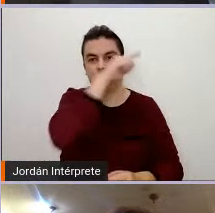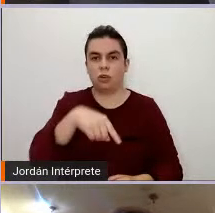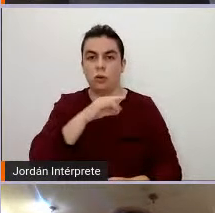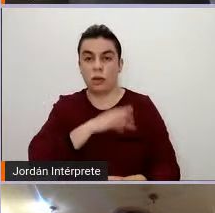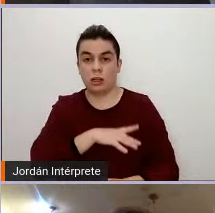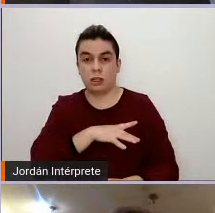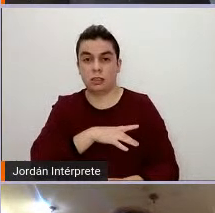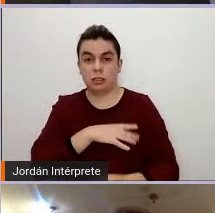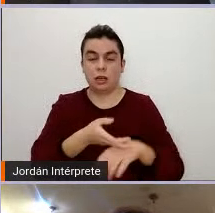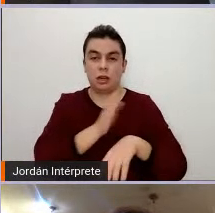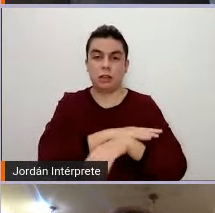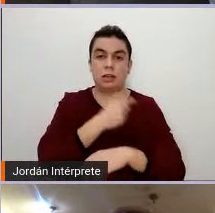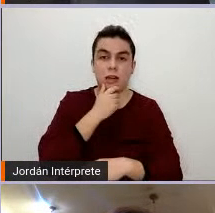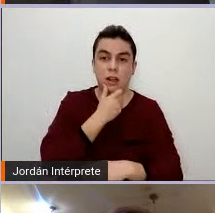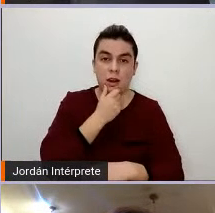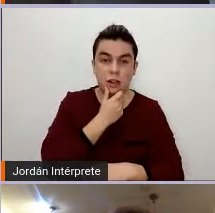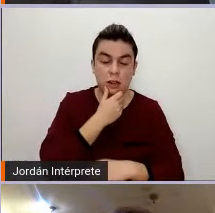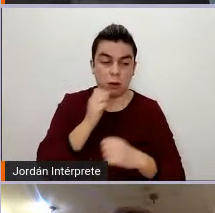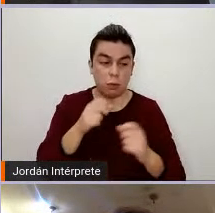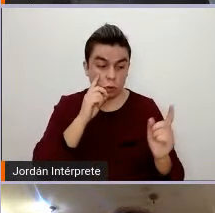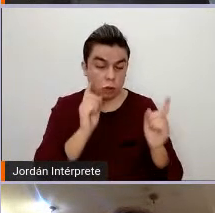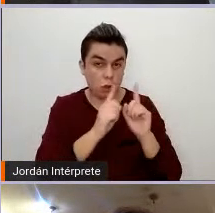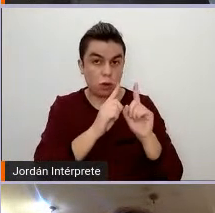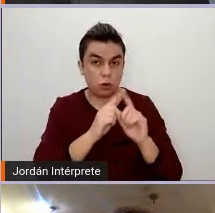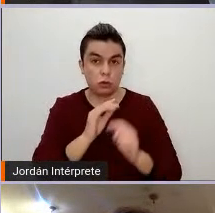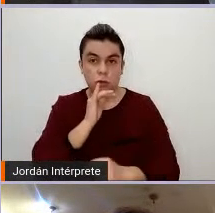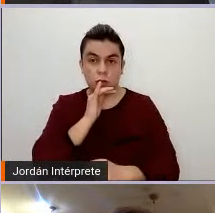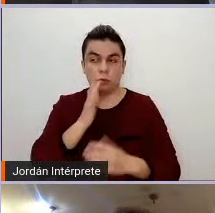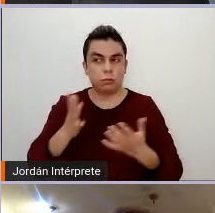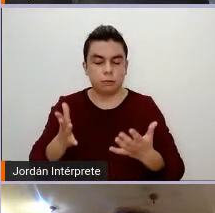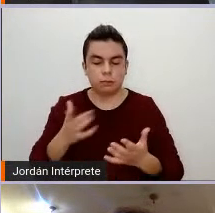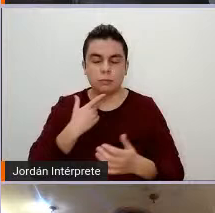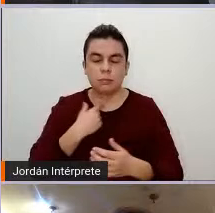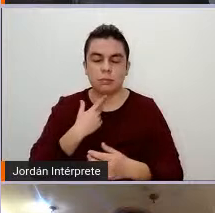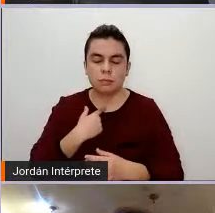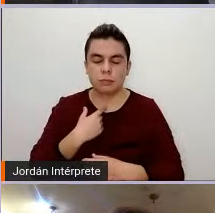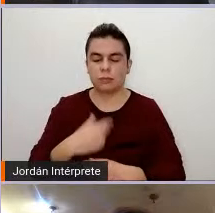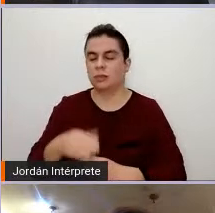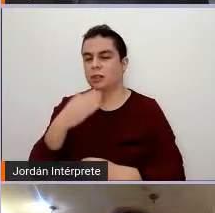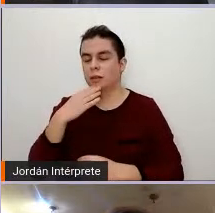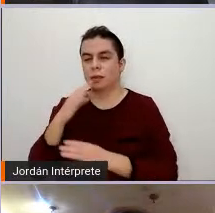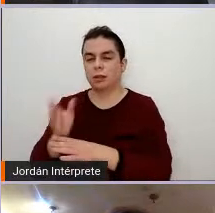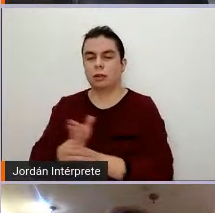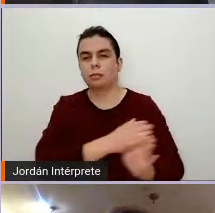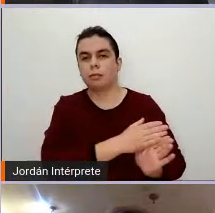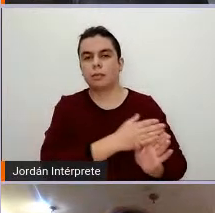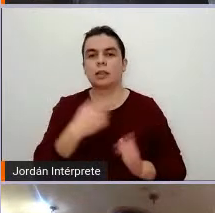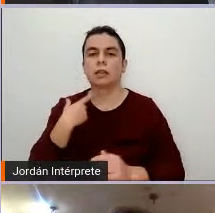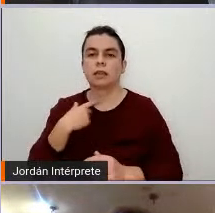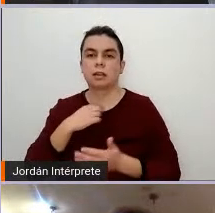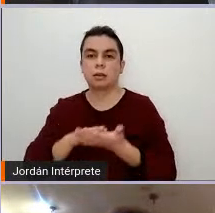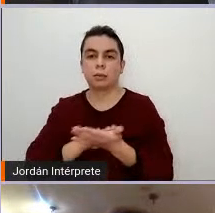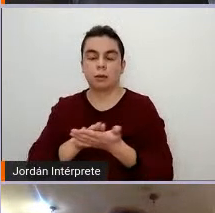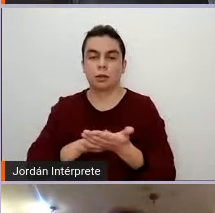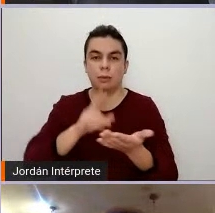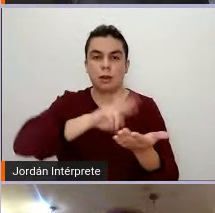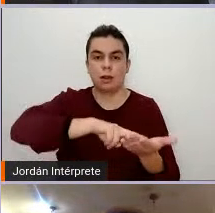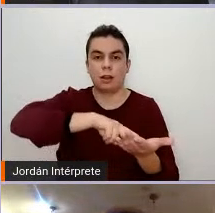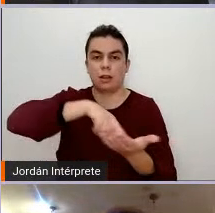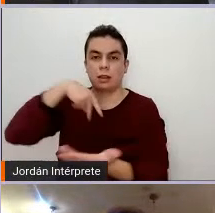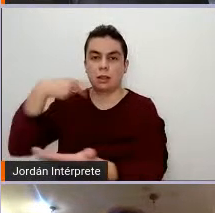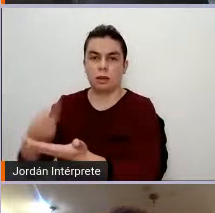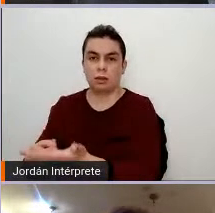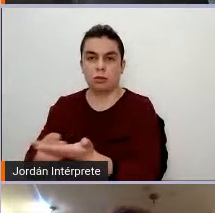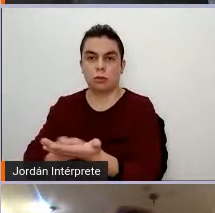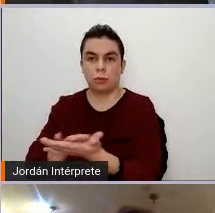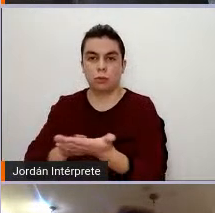Otra evidencia y hecho interesante sobre la forma en que se originó y desarrolló la traducción poético-literaria de Violeta es